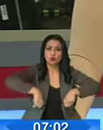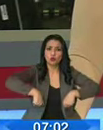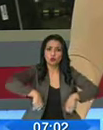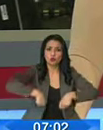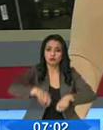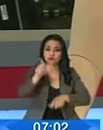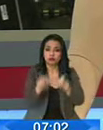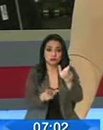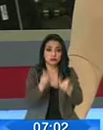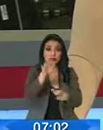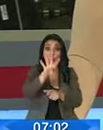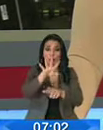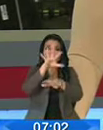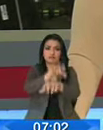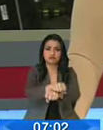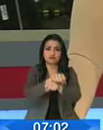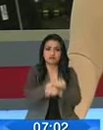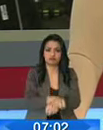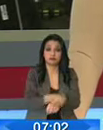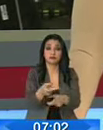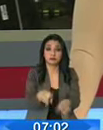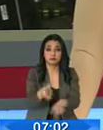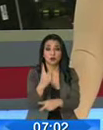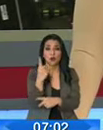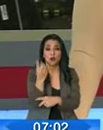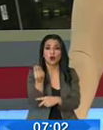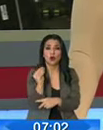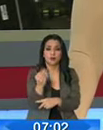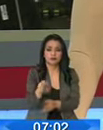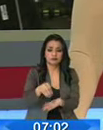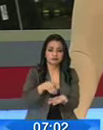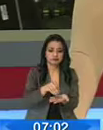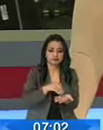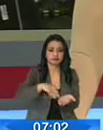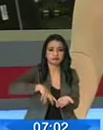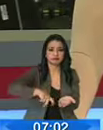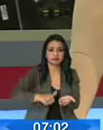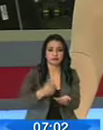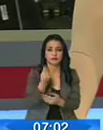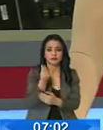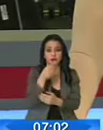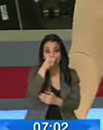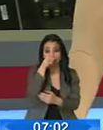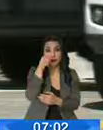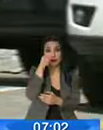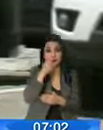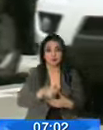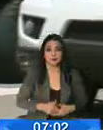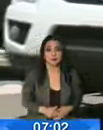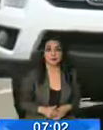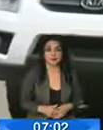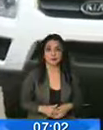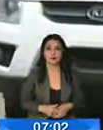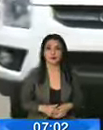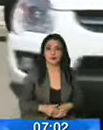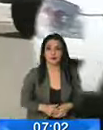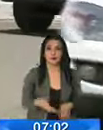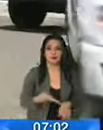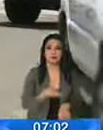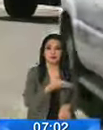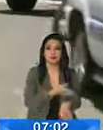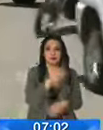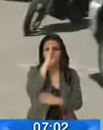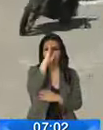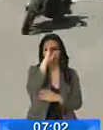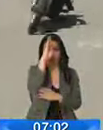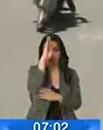4 ciudadanos, entre ellos un menor de edad, tras portar sustancias sujetas a fiscalización. Tras un patrullaje preventivo, la